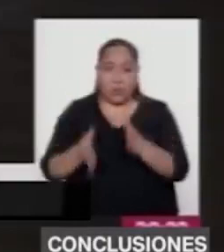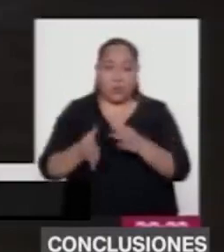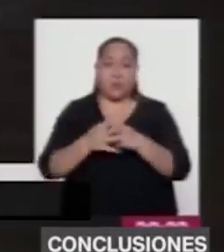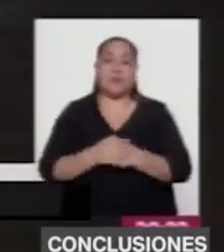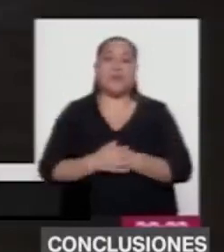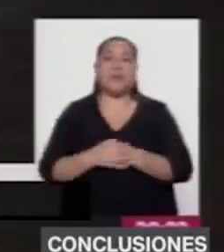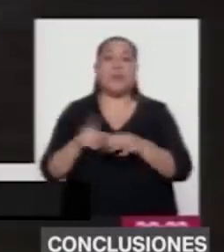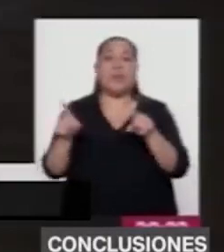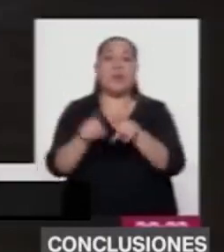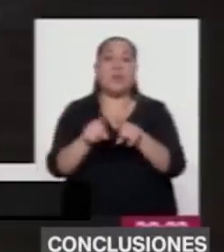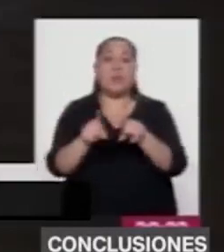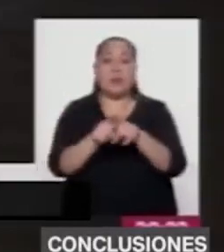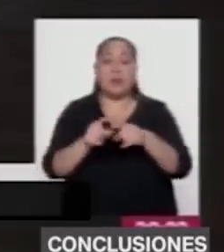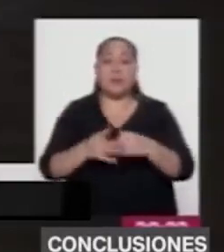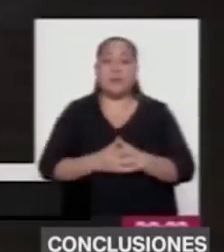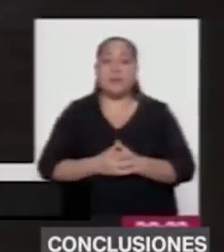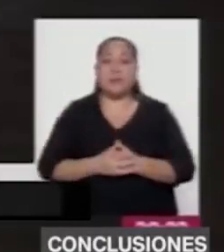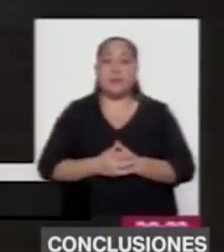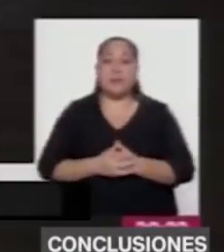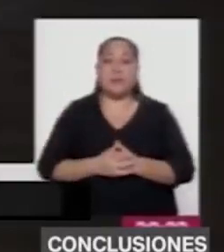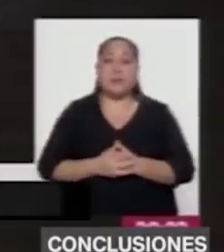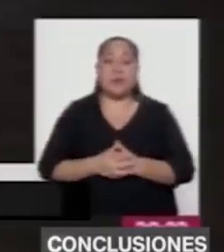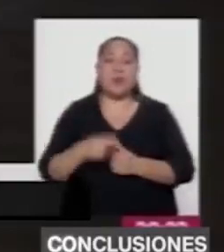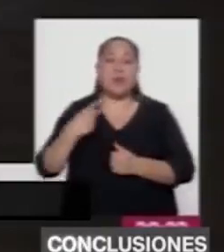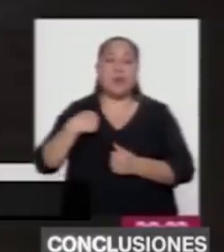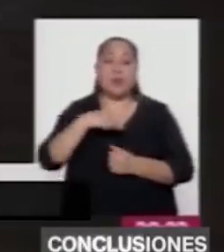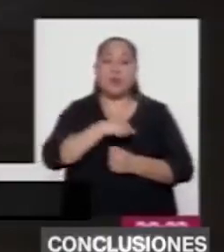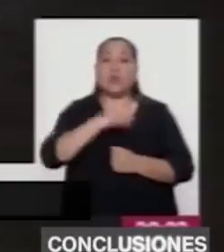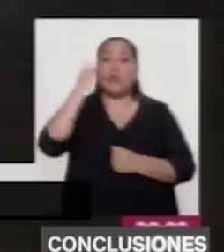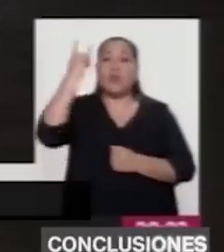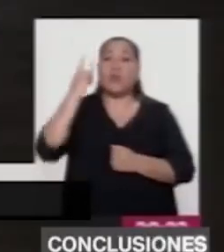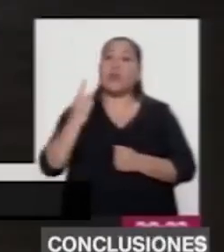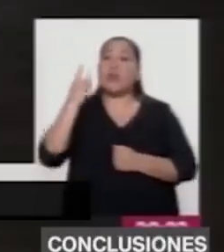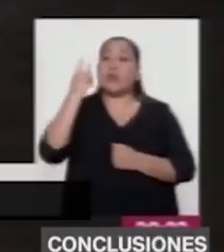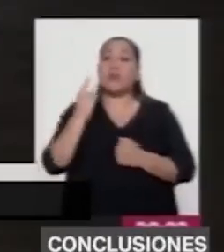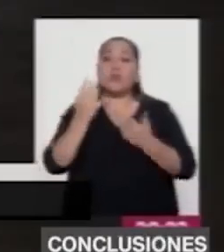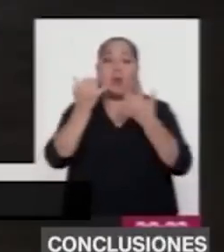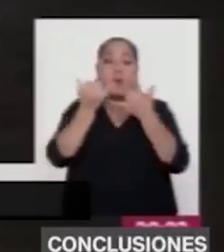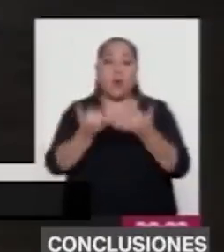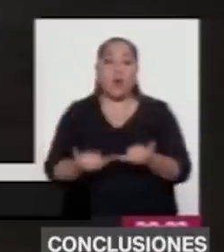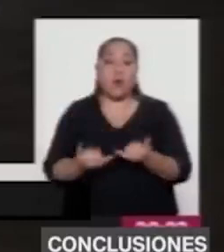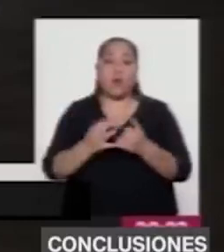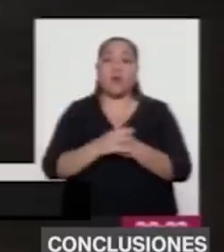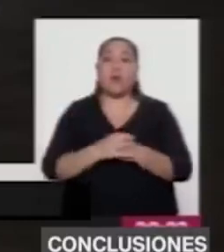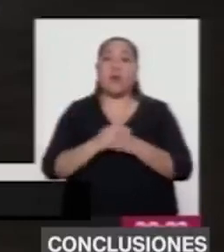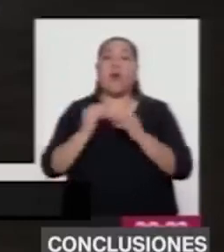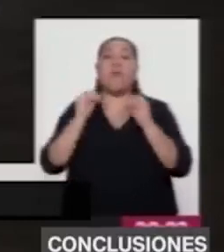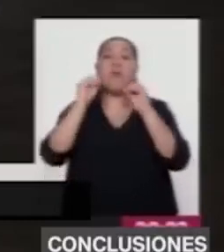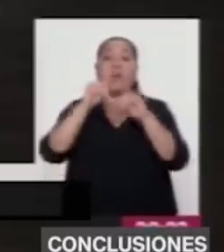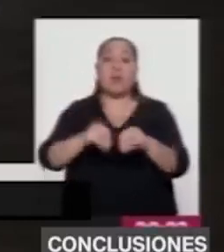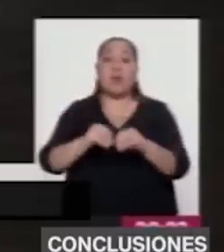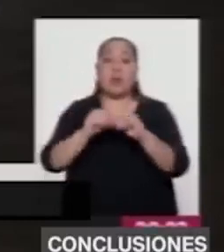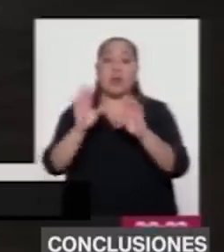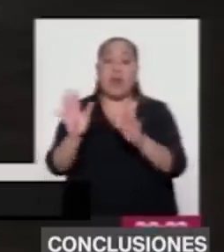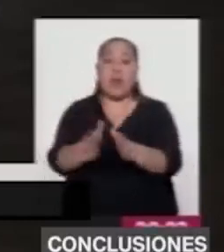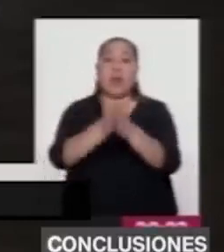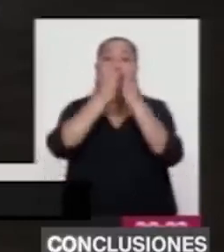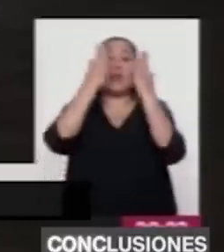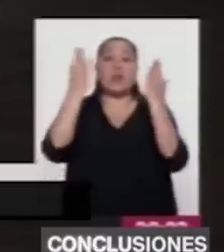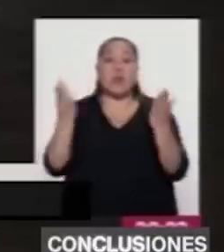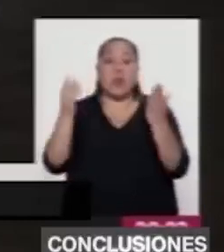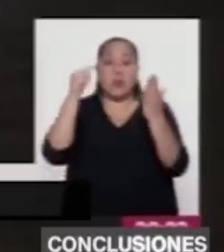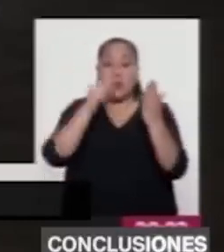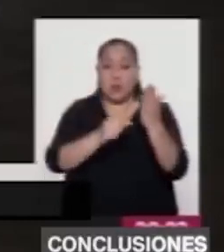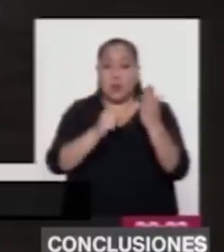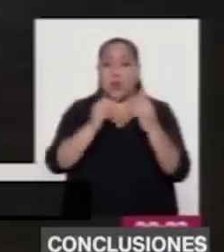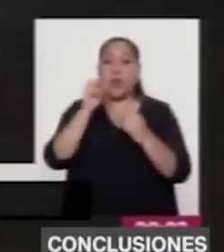igualmente hemos declarado en emergencia el día de hoy va a salir en una dirección extraordinaria el diario oficial de peruano